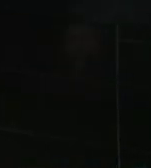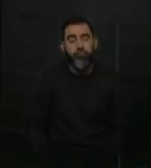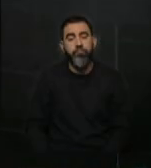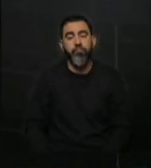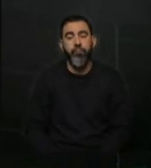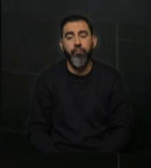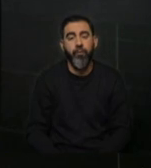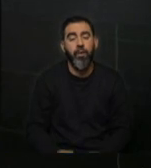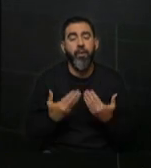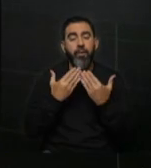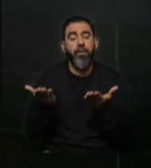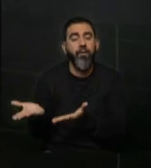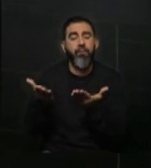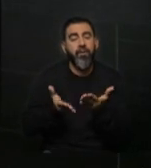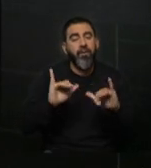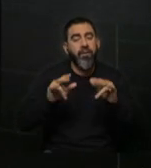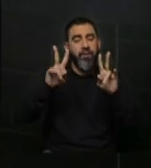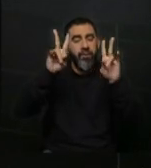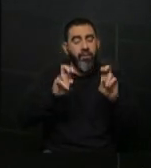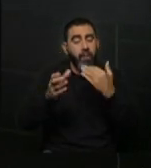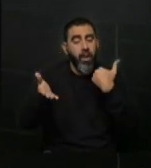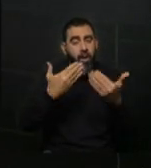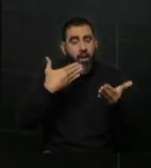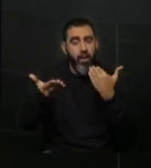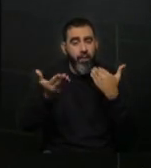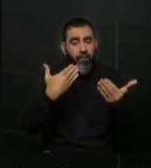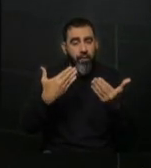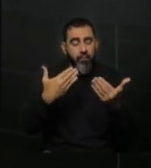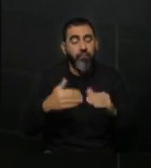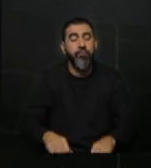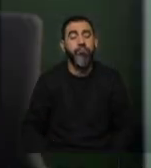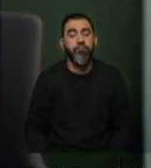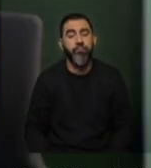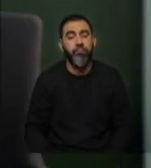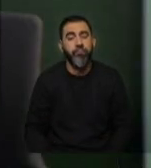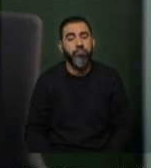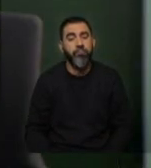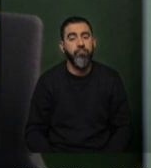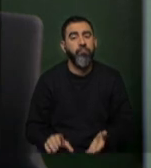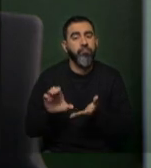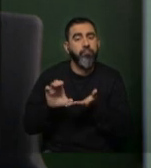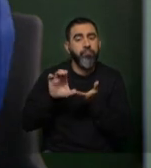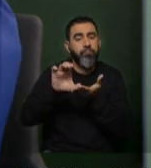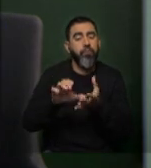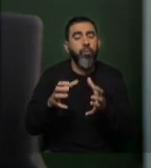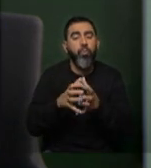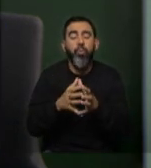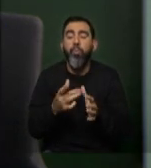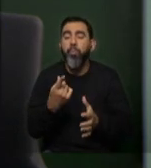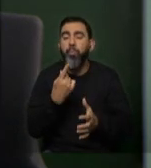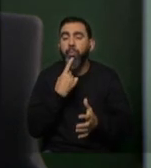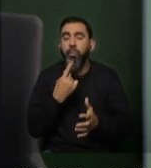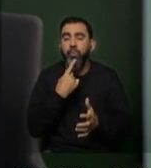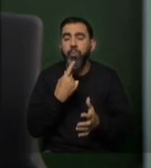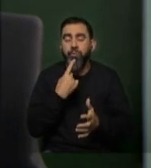Días, gracias por la invitación. Ya introdujimos el tema, hablamos largo y tendido de lo que es esta financiación de los partidos políticos, que